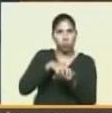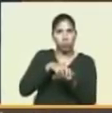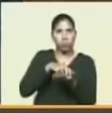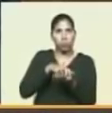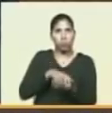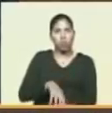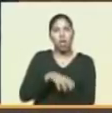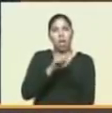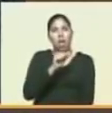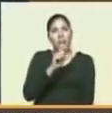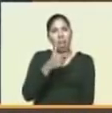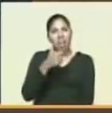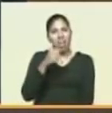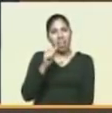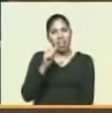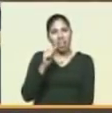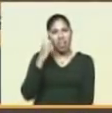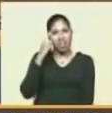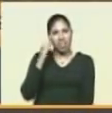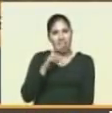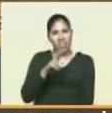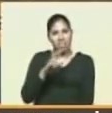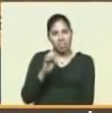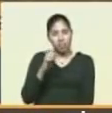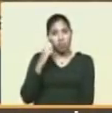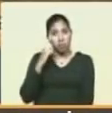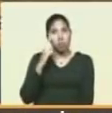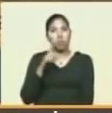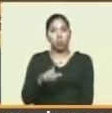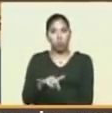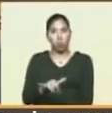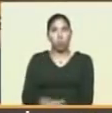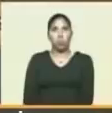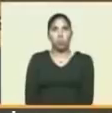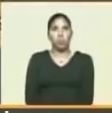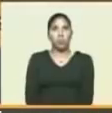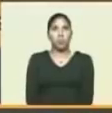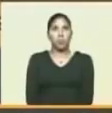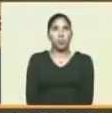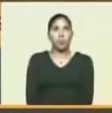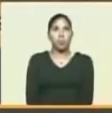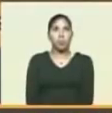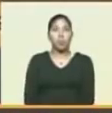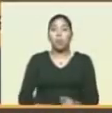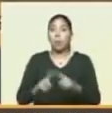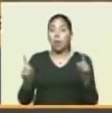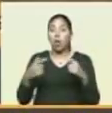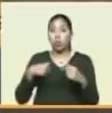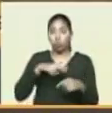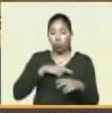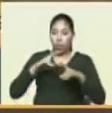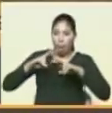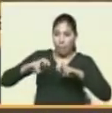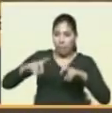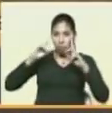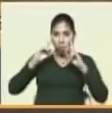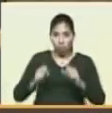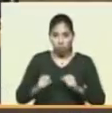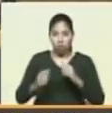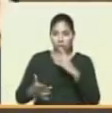corrija ya el doctor Lalo Rivas, cimiento. Sin embargo, ya nuestros investigadores y nuestros tecnólogos